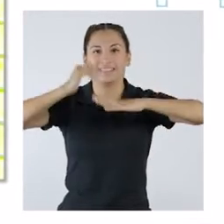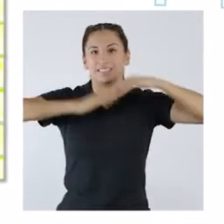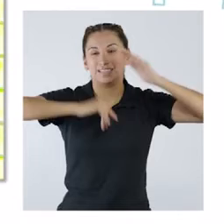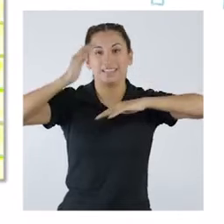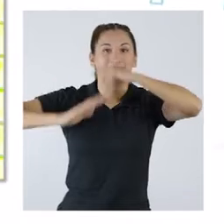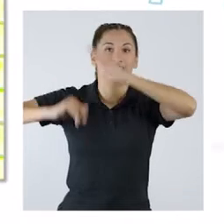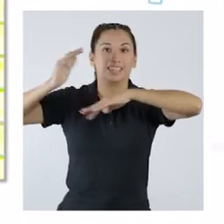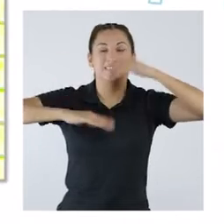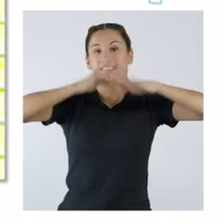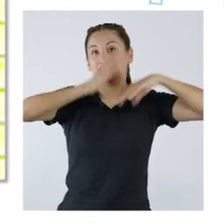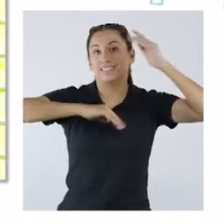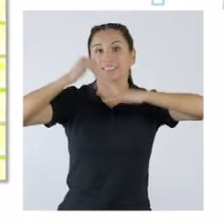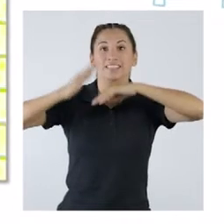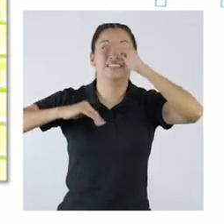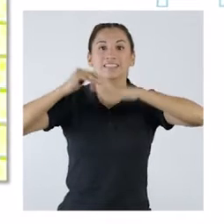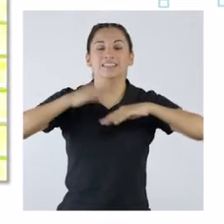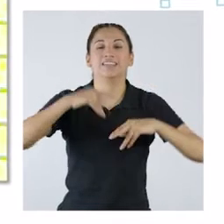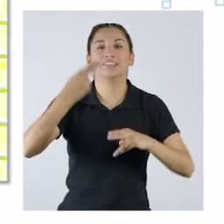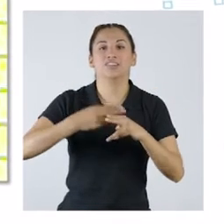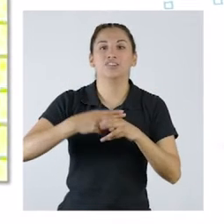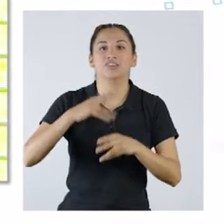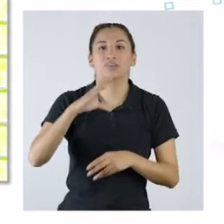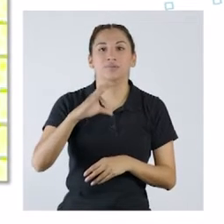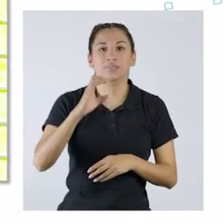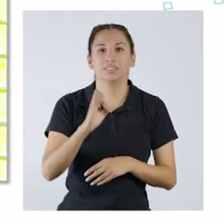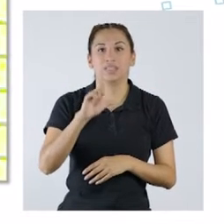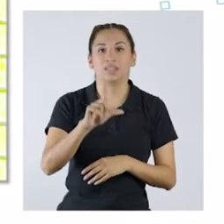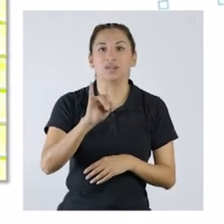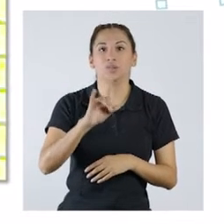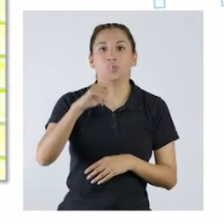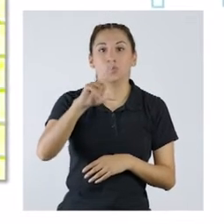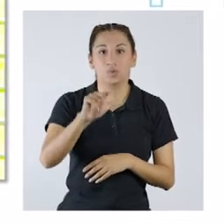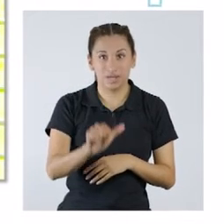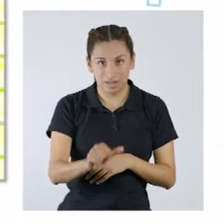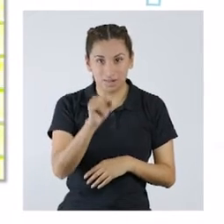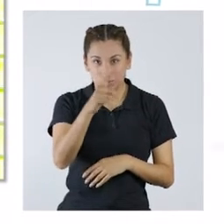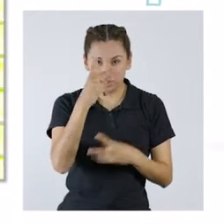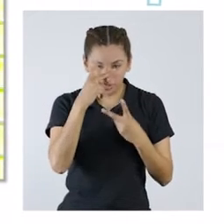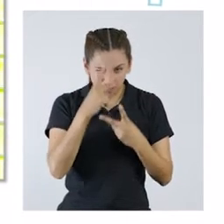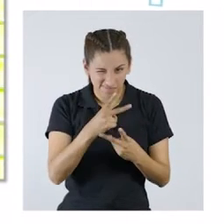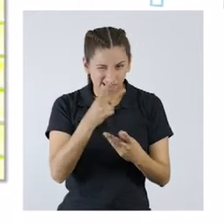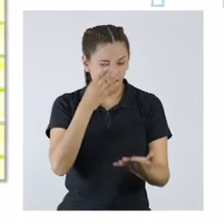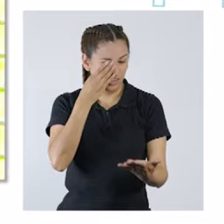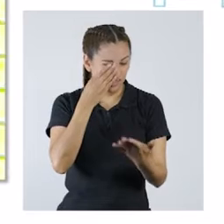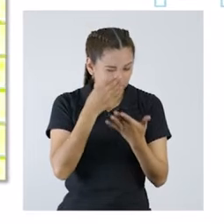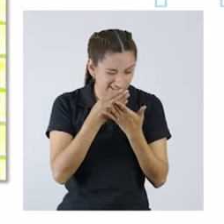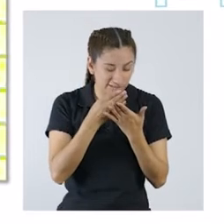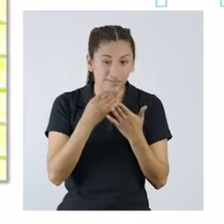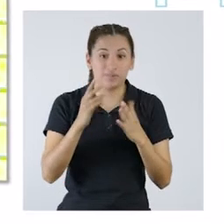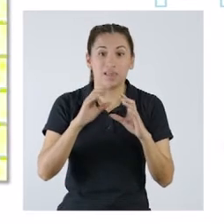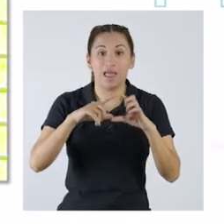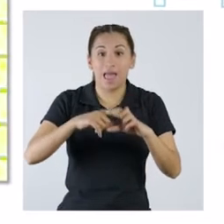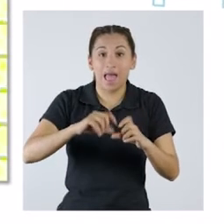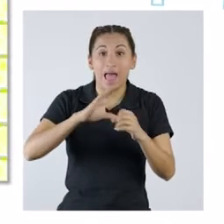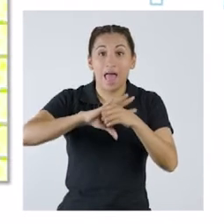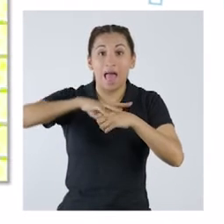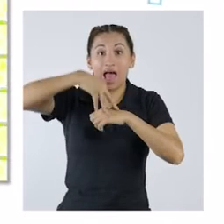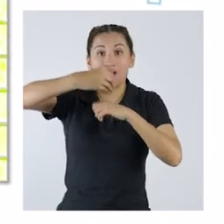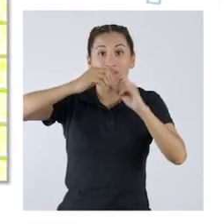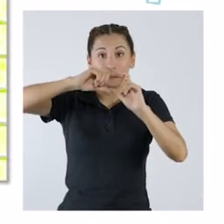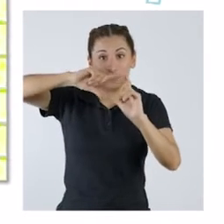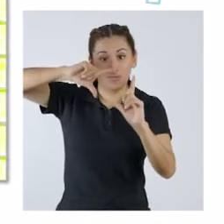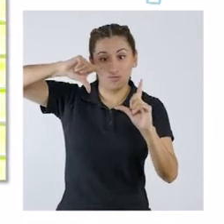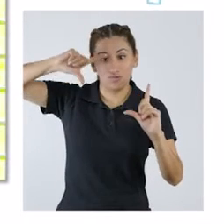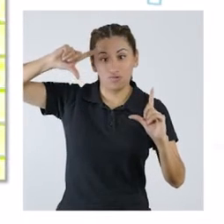ladrillos. Estas son las células de la hoja. Si observamos con detenimiento las células de la superficie de la